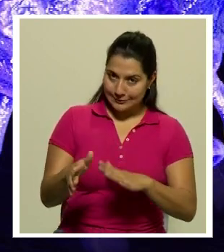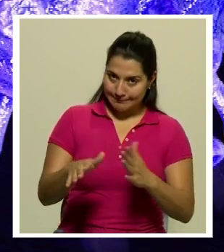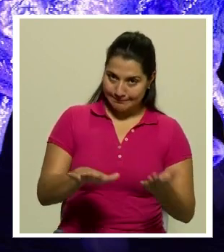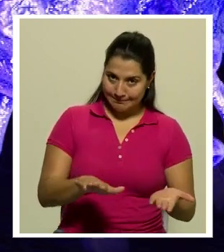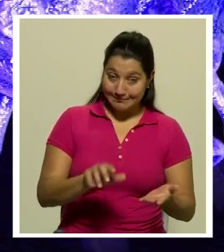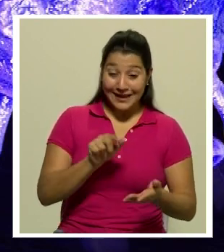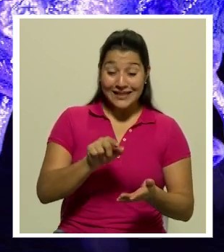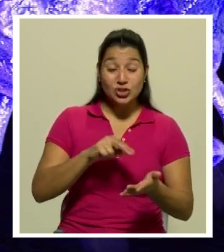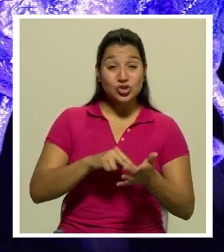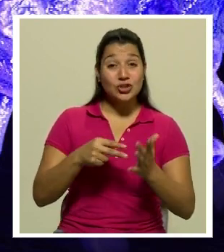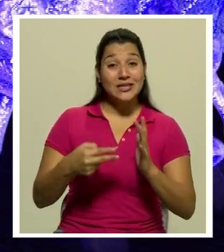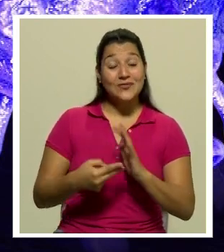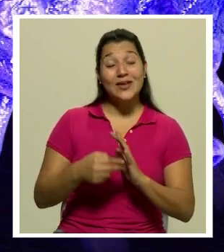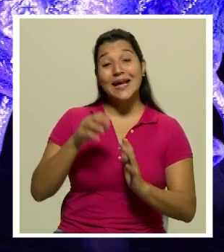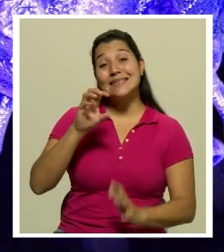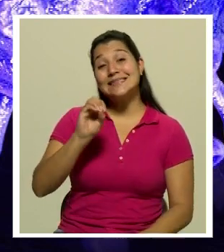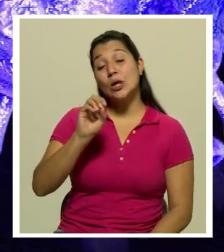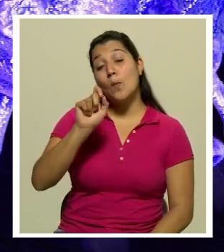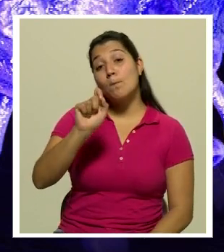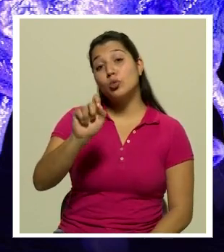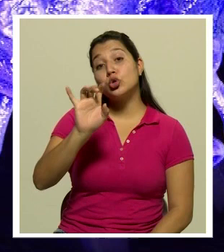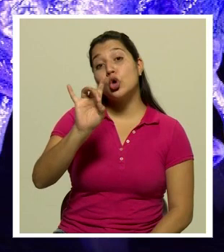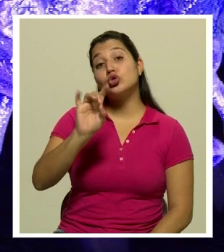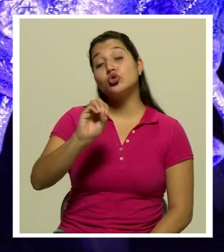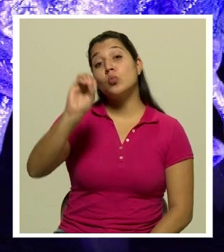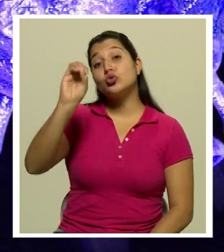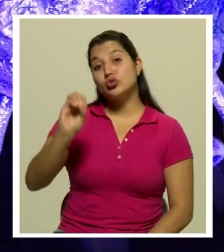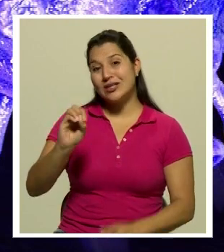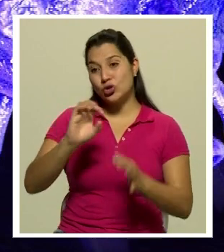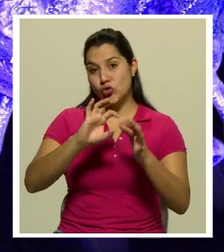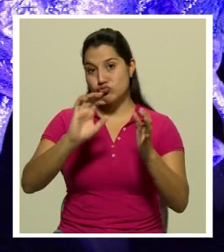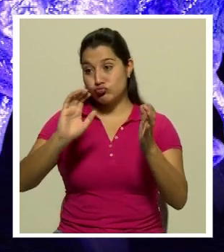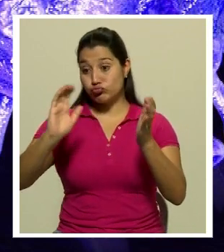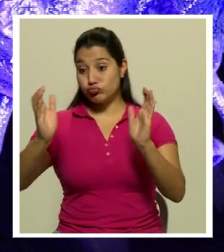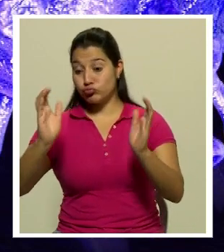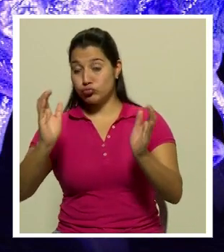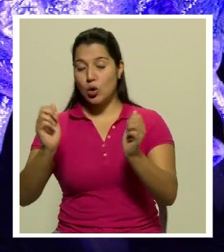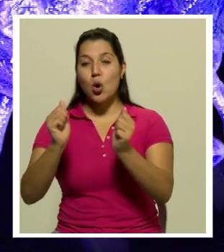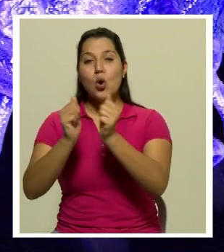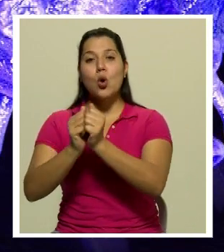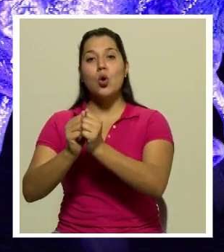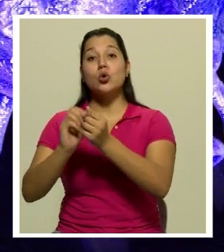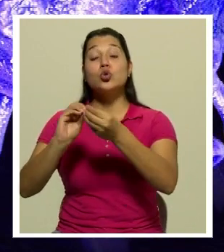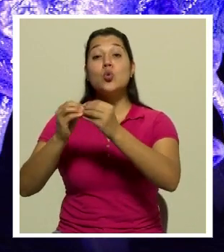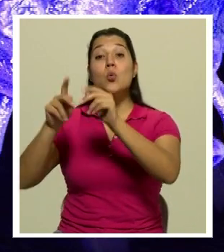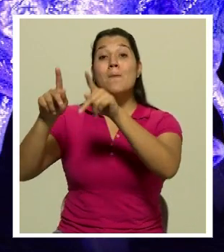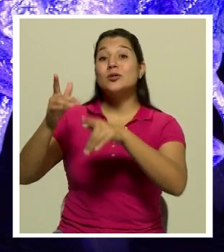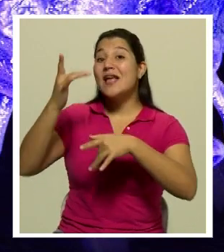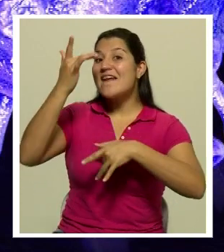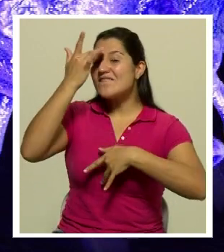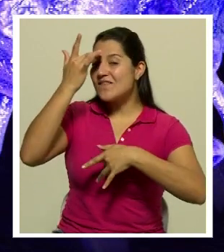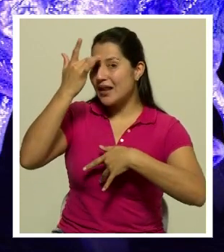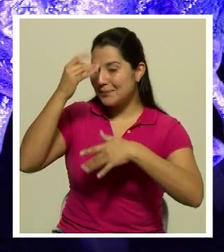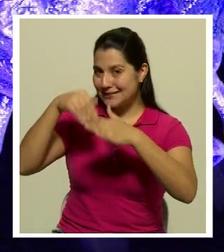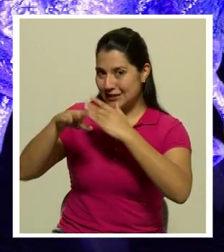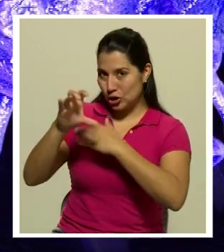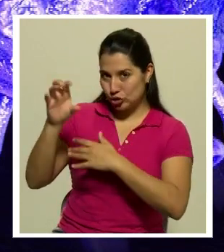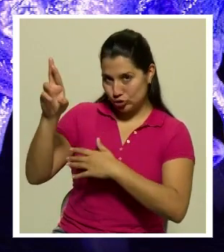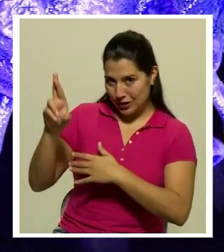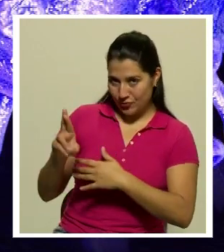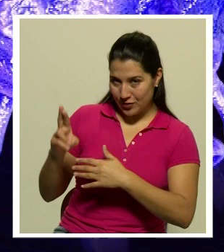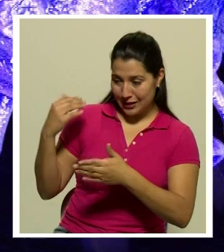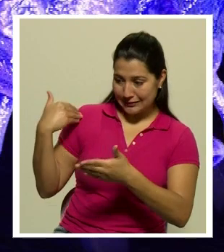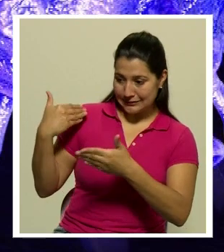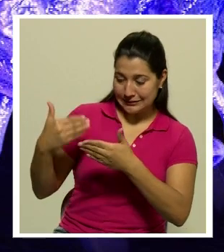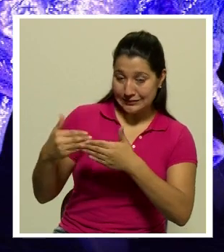que representa un 0.8% del total de casos por COVID-19 que ha registrado nuestro país en los últimos